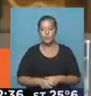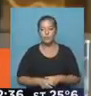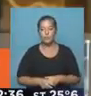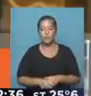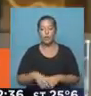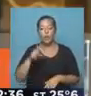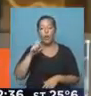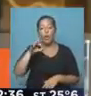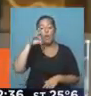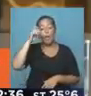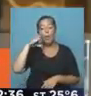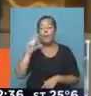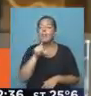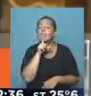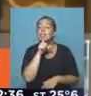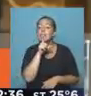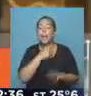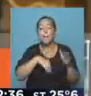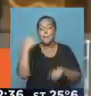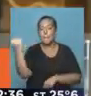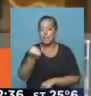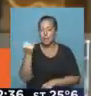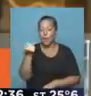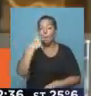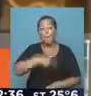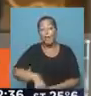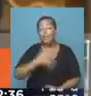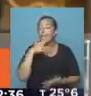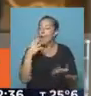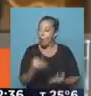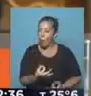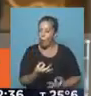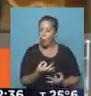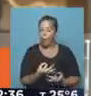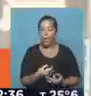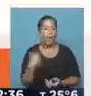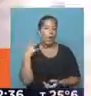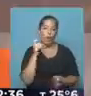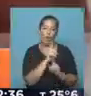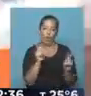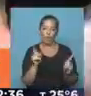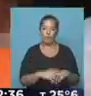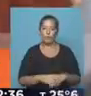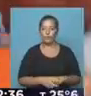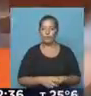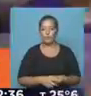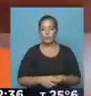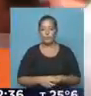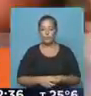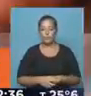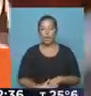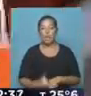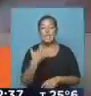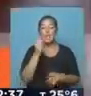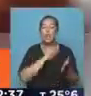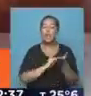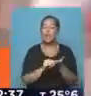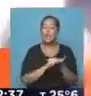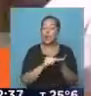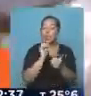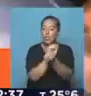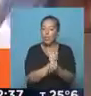de brecht es sin duda el más grande pero probablemente no es el único al menos cinco funcionarios están